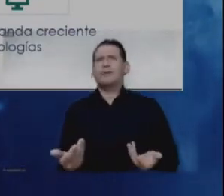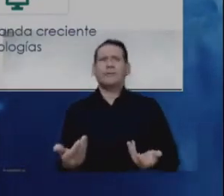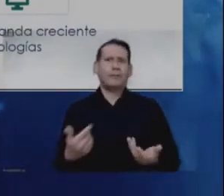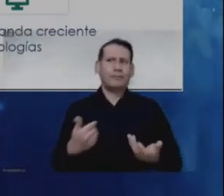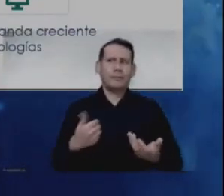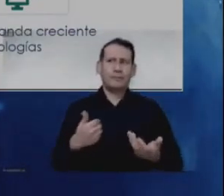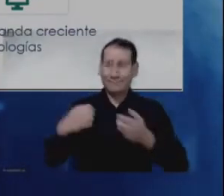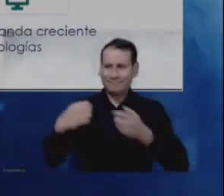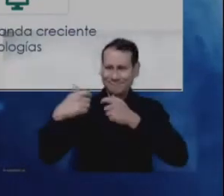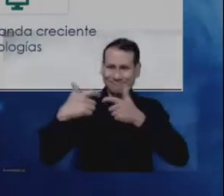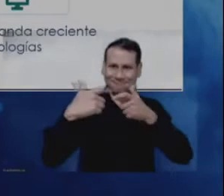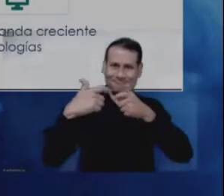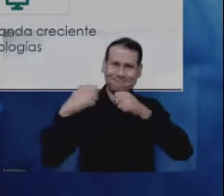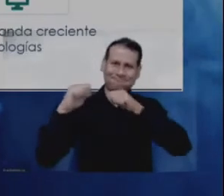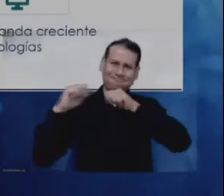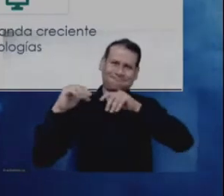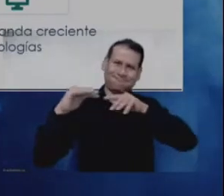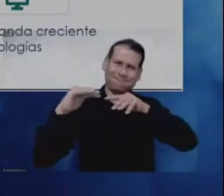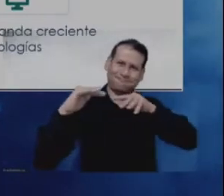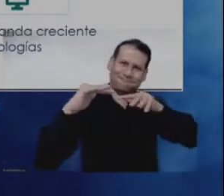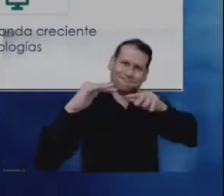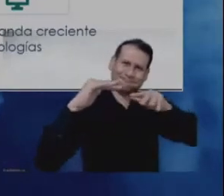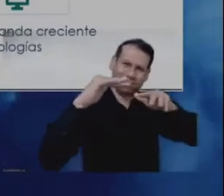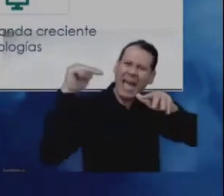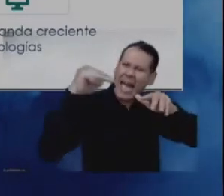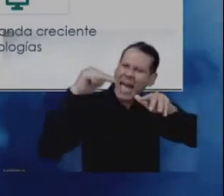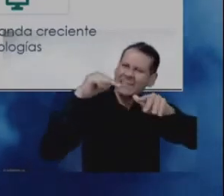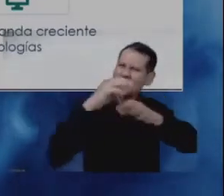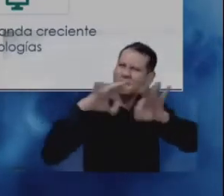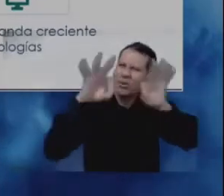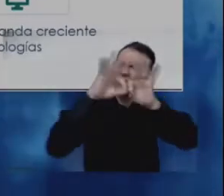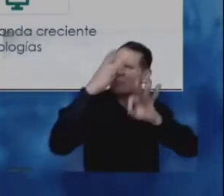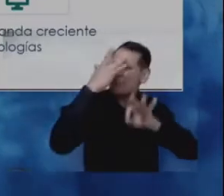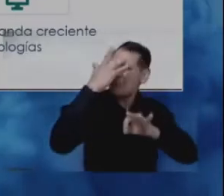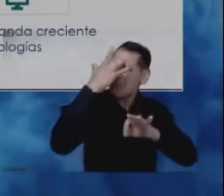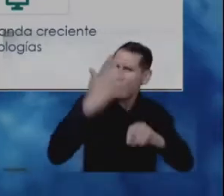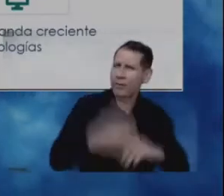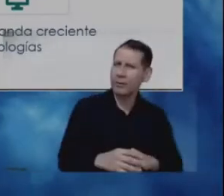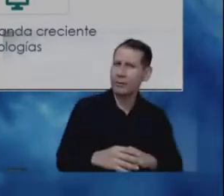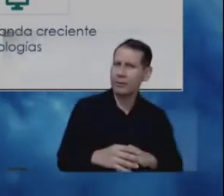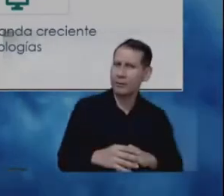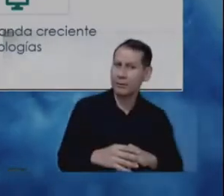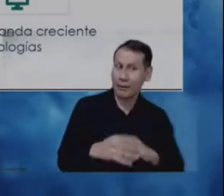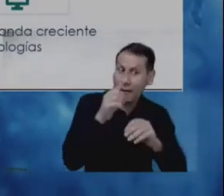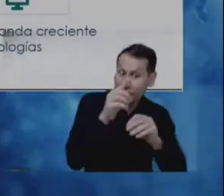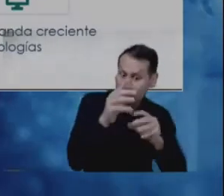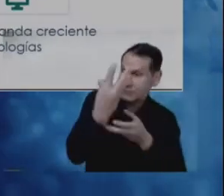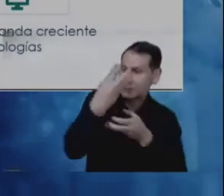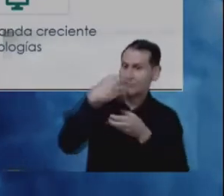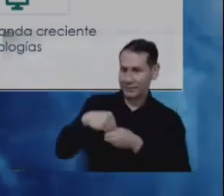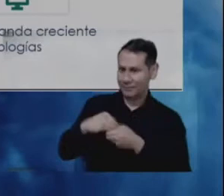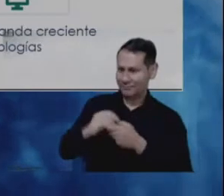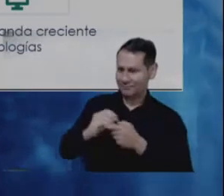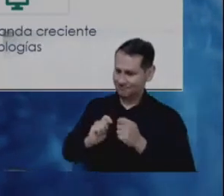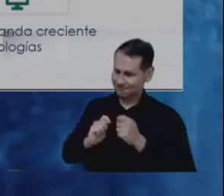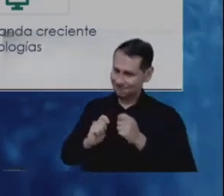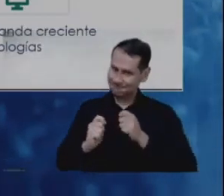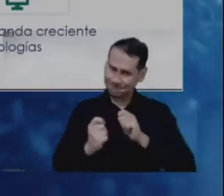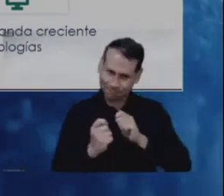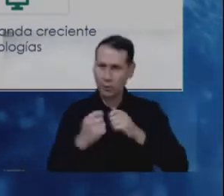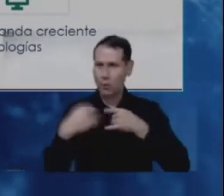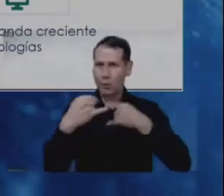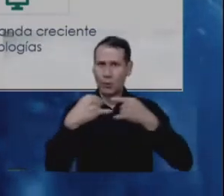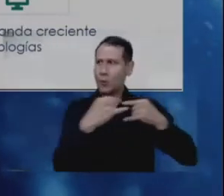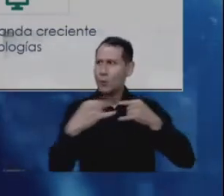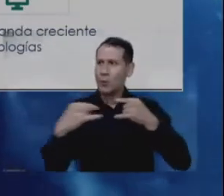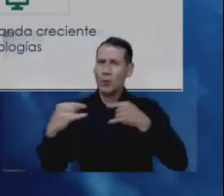espectro, contarnos, tener más bien el rol del espectro dentro de la transformación digital, trasciende más allá de los temas de conectividad. Y como, por